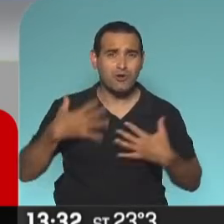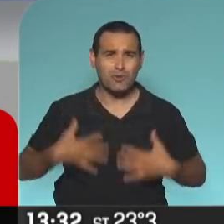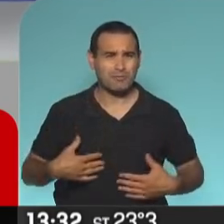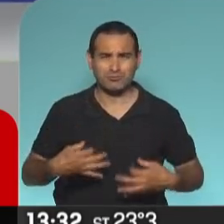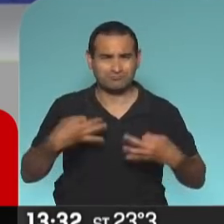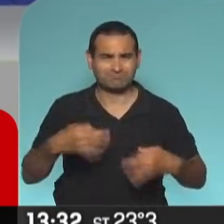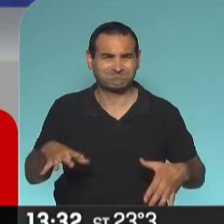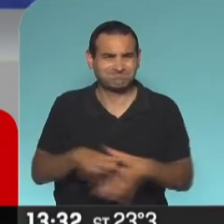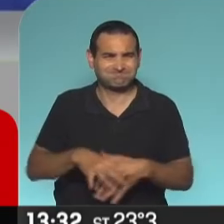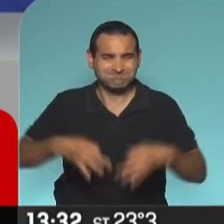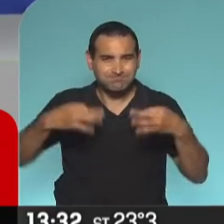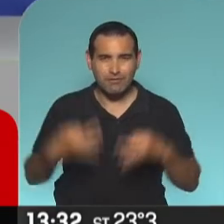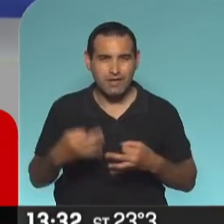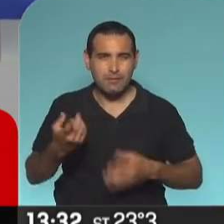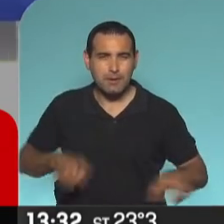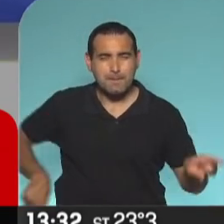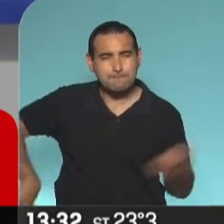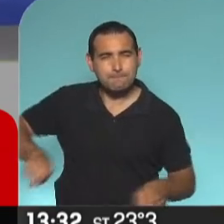pegada maravillosa.